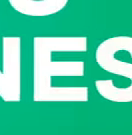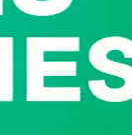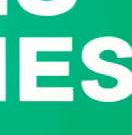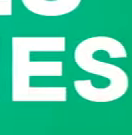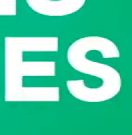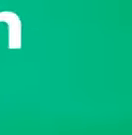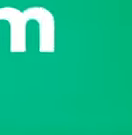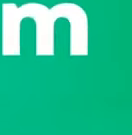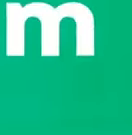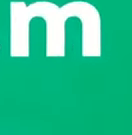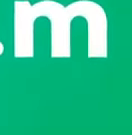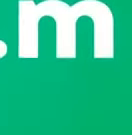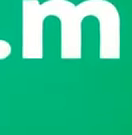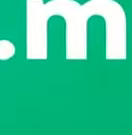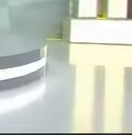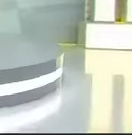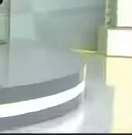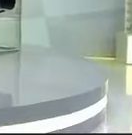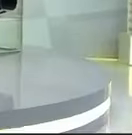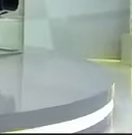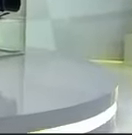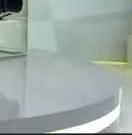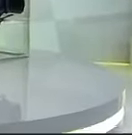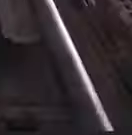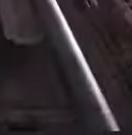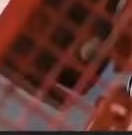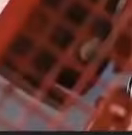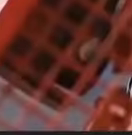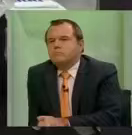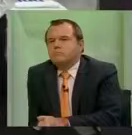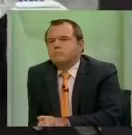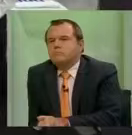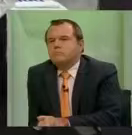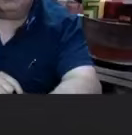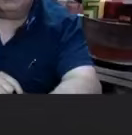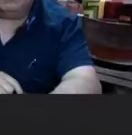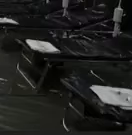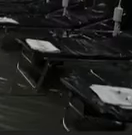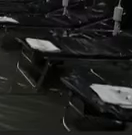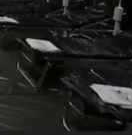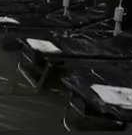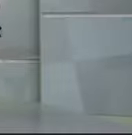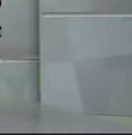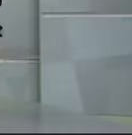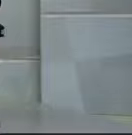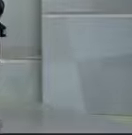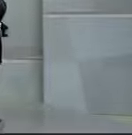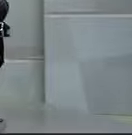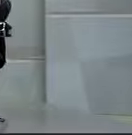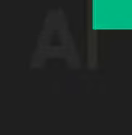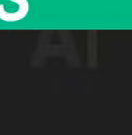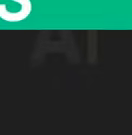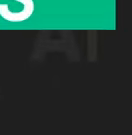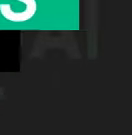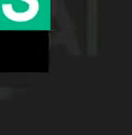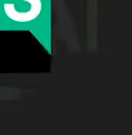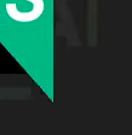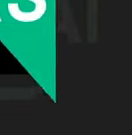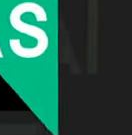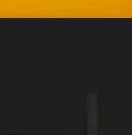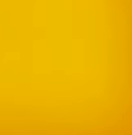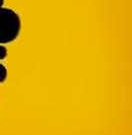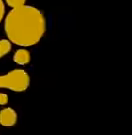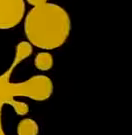De lunes a viernes a las 9 de la noche, la entrevista política aguda y crítica. Cara a cara, con